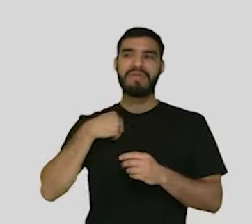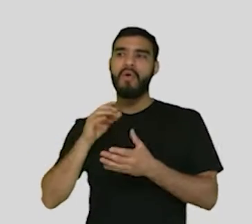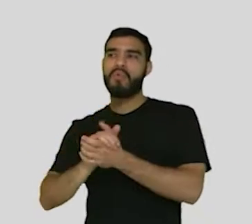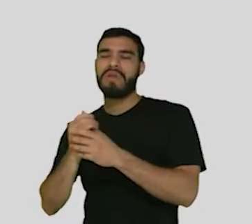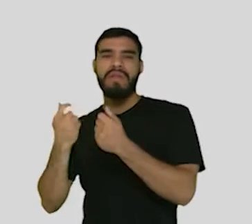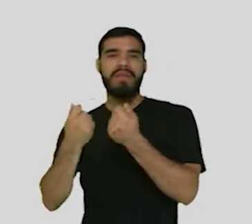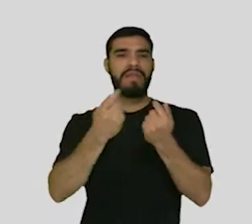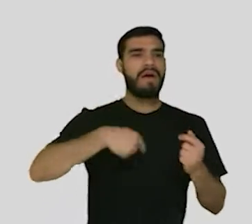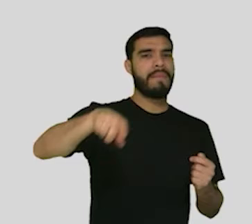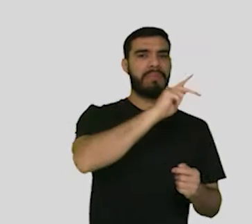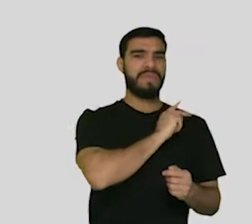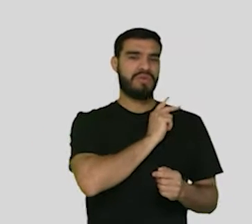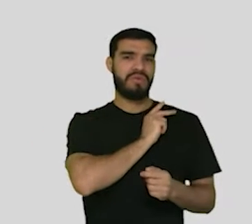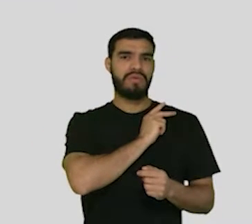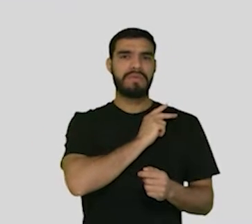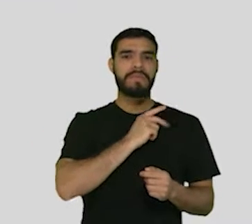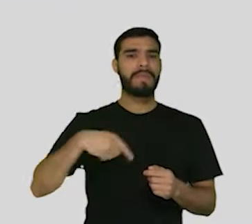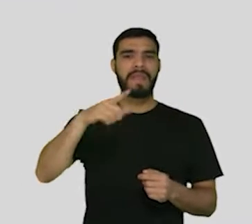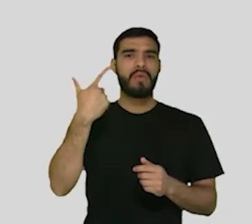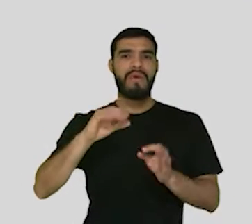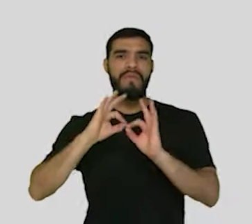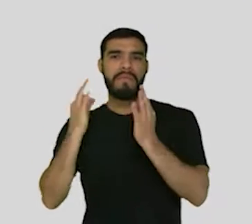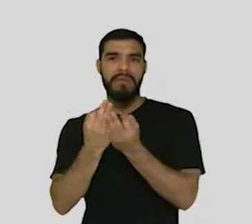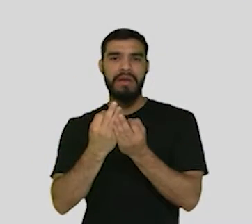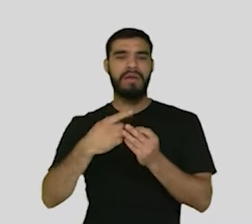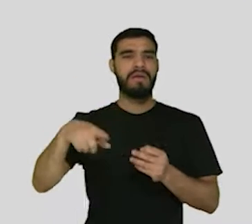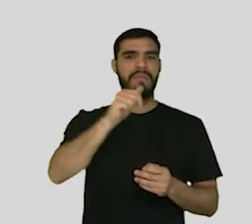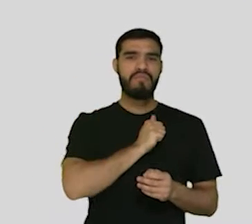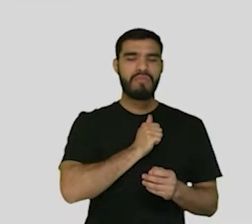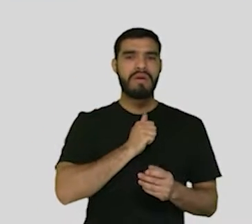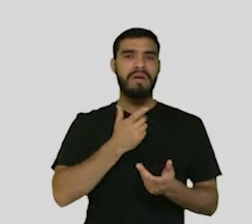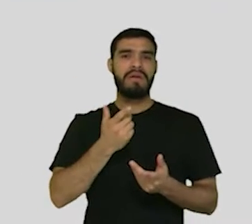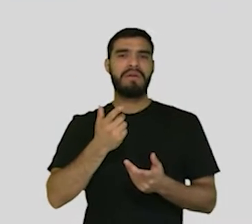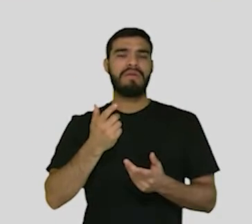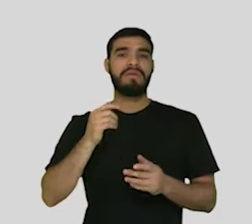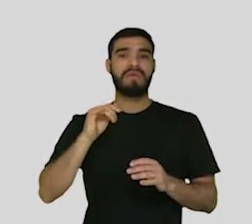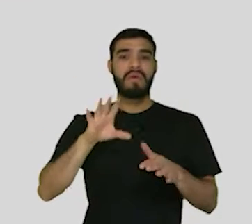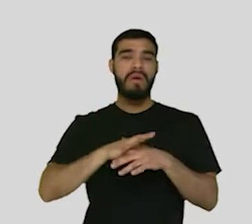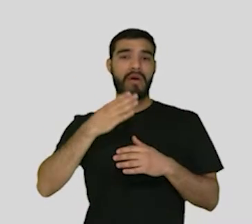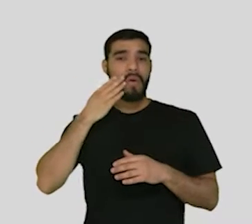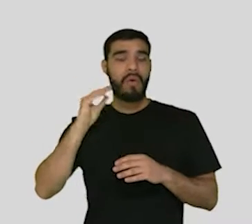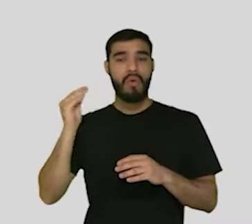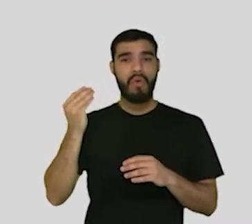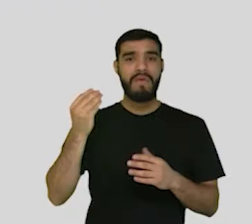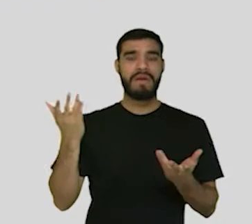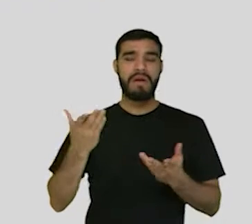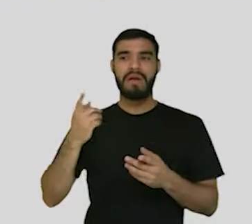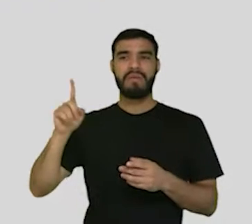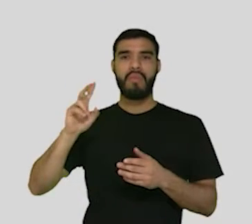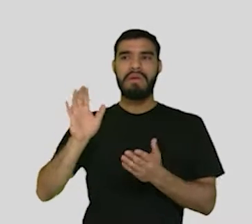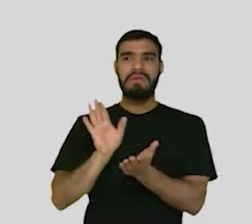ogape upaisawa un wajia yepa. Mi cuña trans na jogapuiba, cuña trans mita